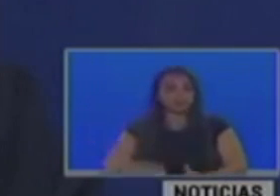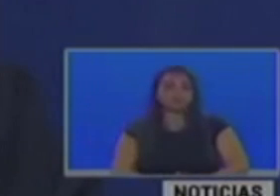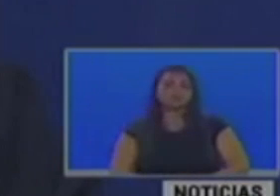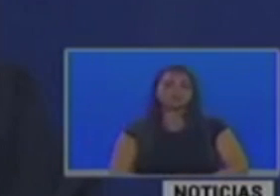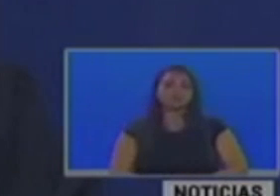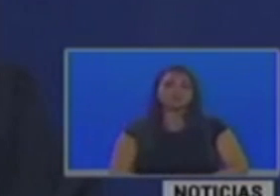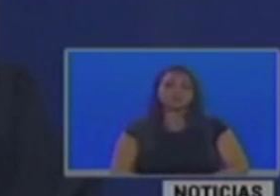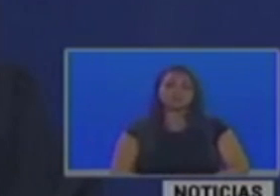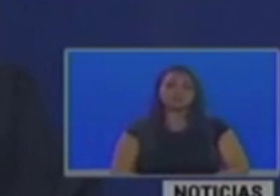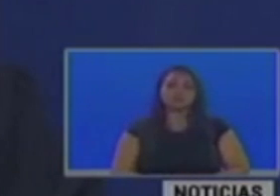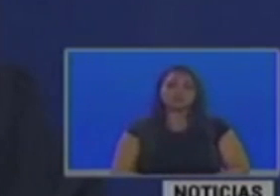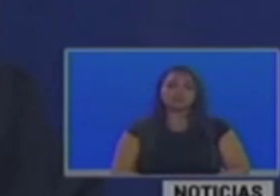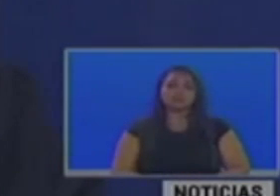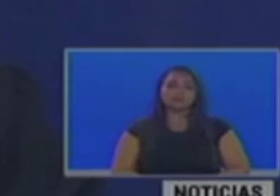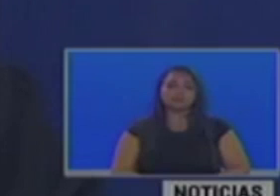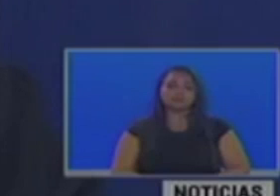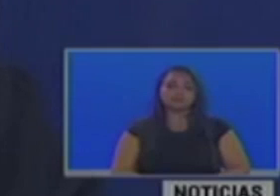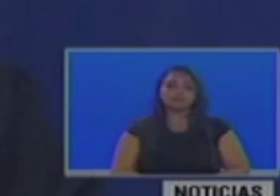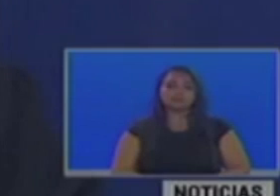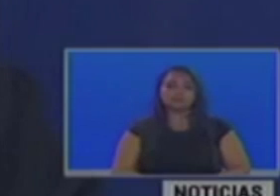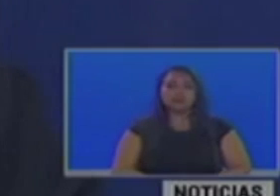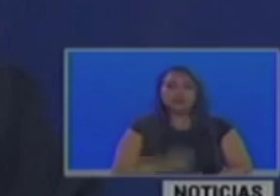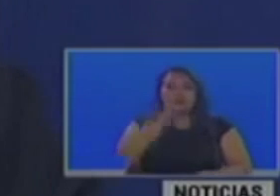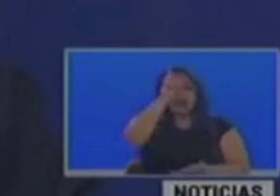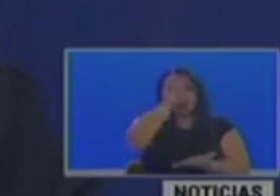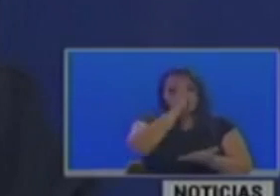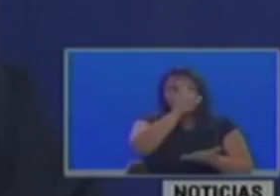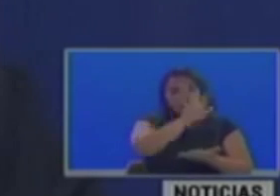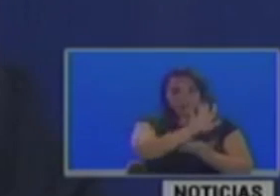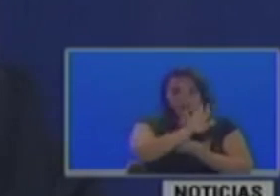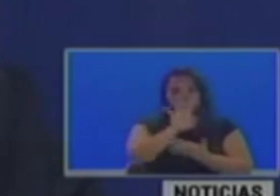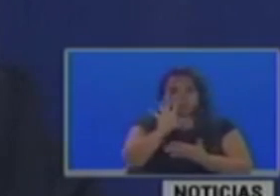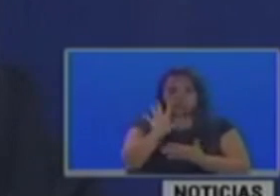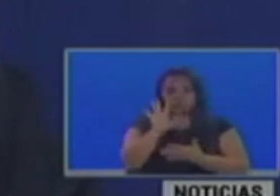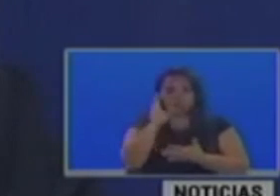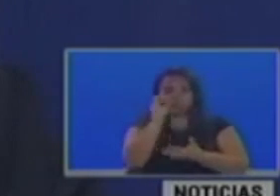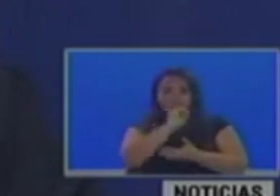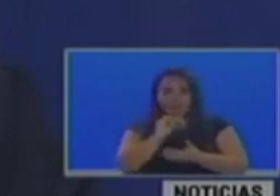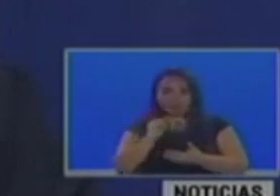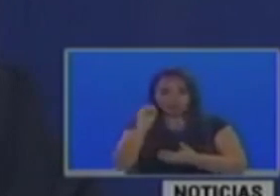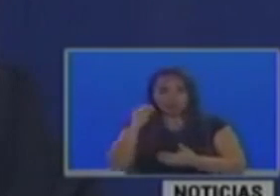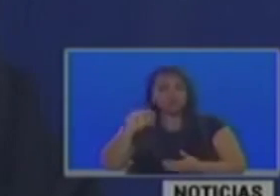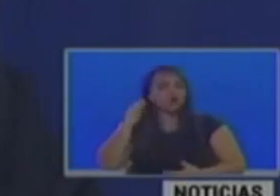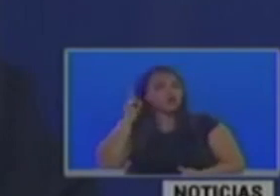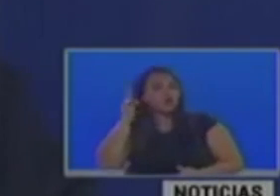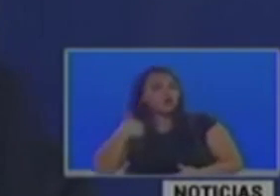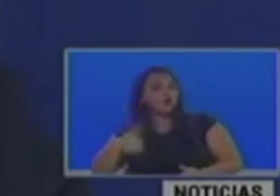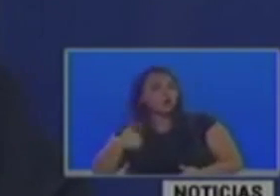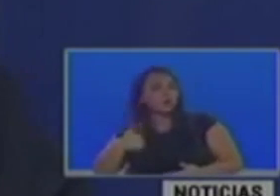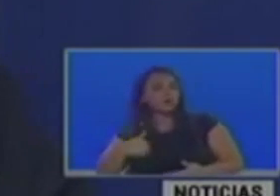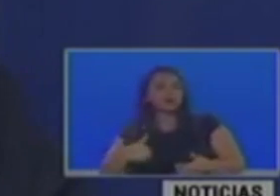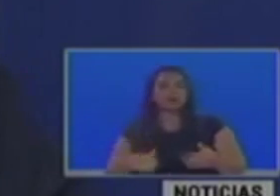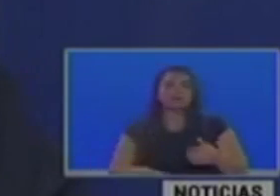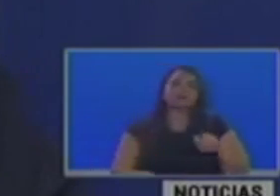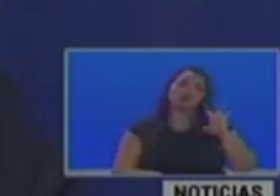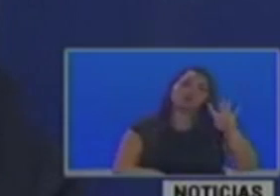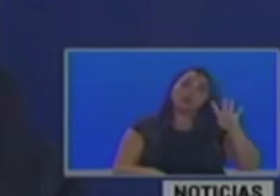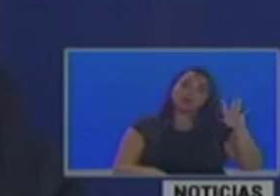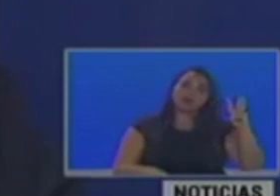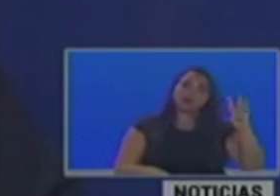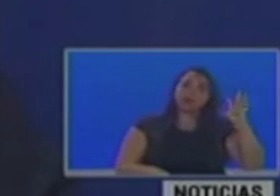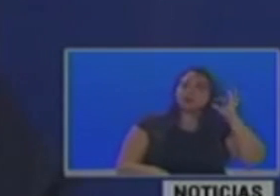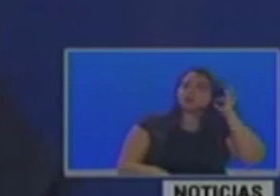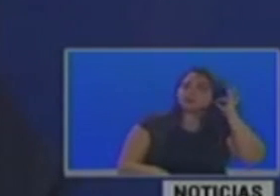54% de estos niños son masculinos y 46% femeninos, 371